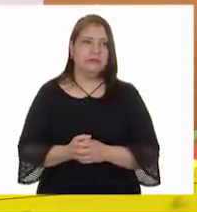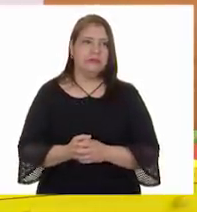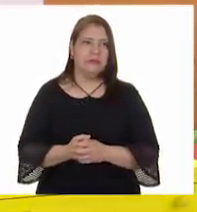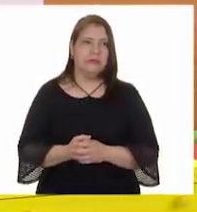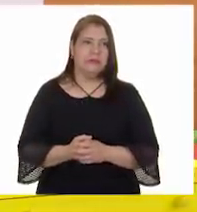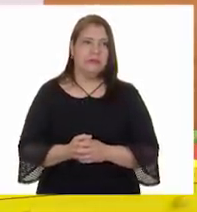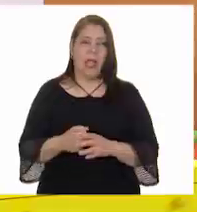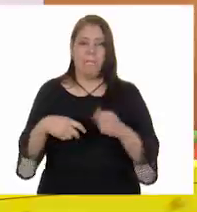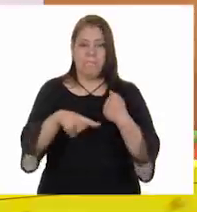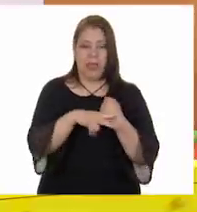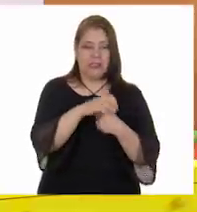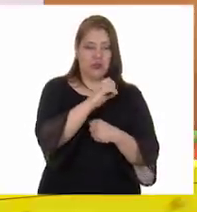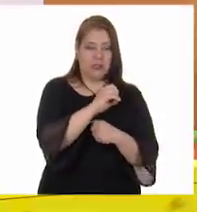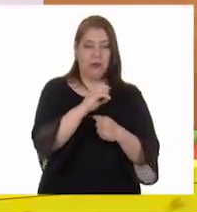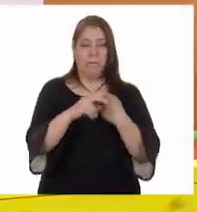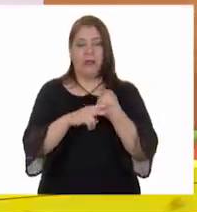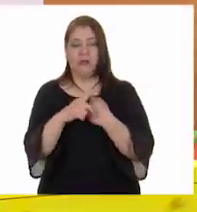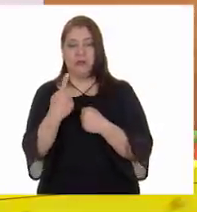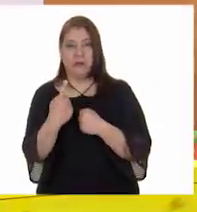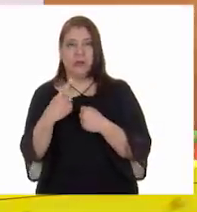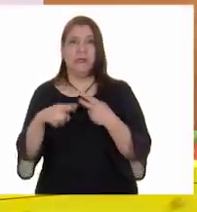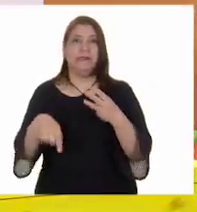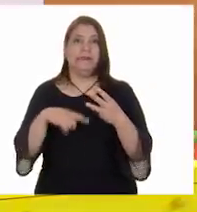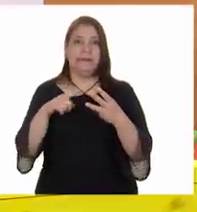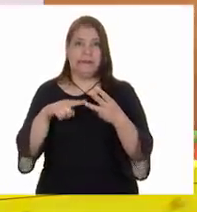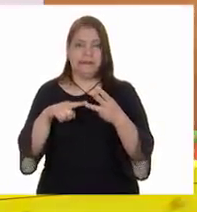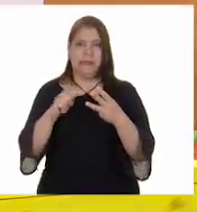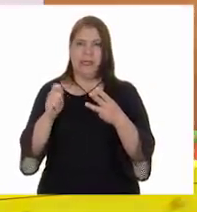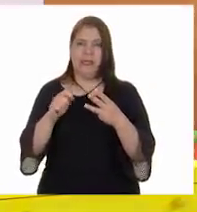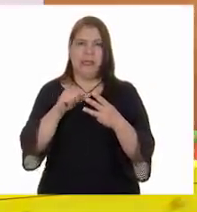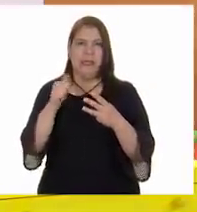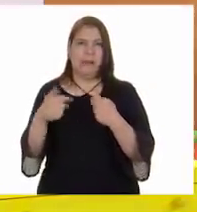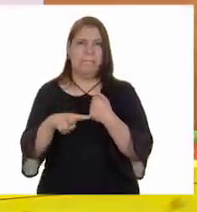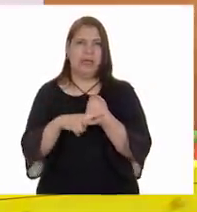Vaso 0, vaso 1. Y a este le voy a poner un 4.